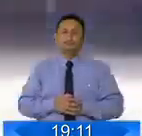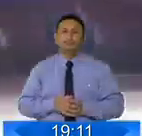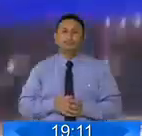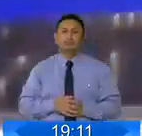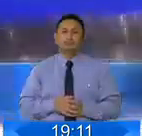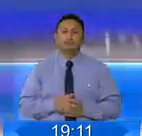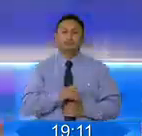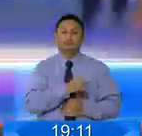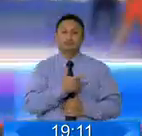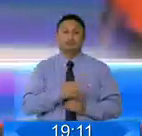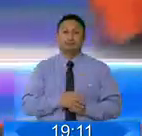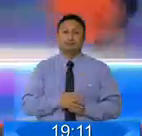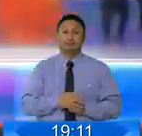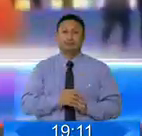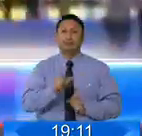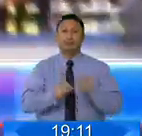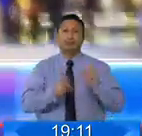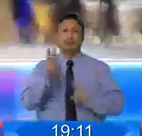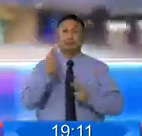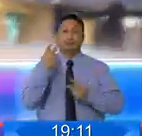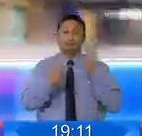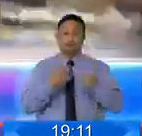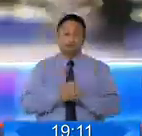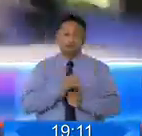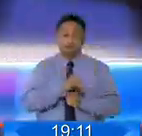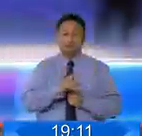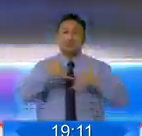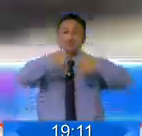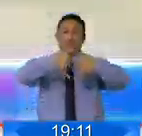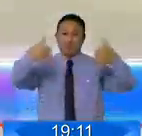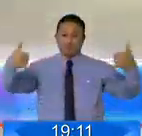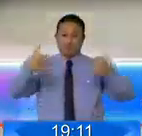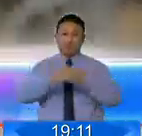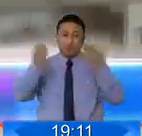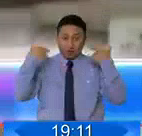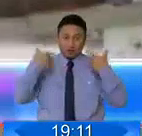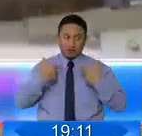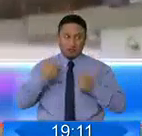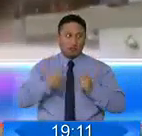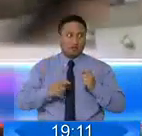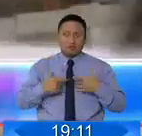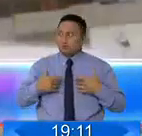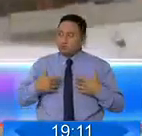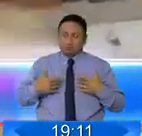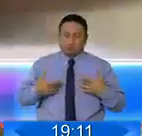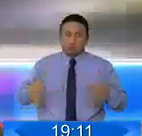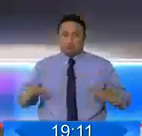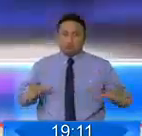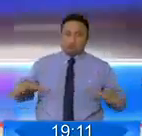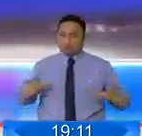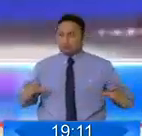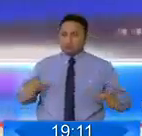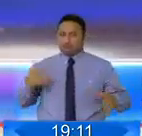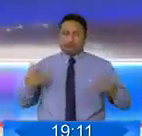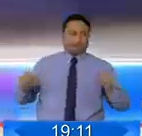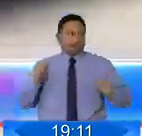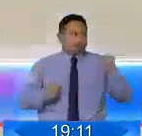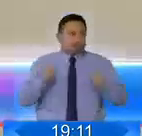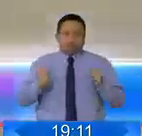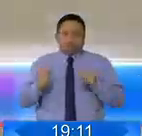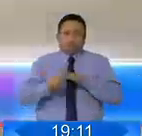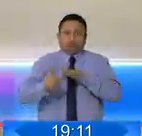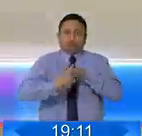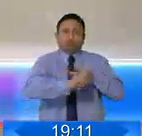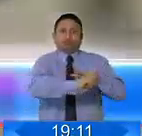El pánico se apoderó de los visitantes y trabajadores de un centro comercial de Guayaquil cuando la tierra empezó a temblar.